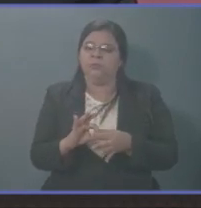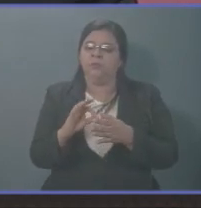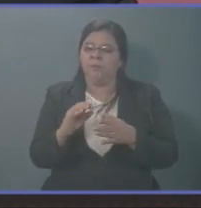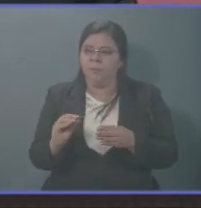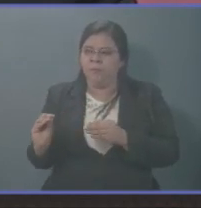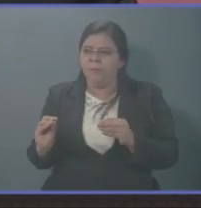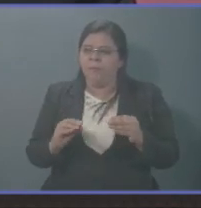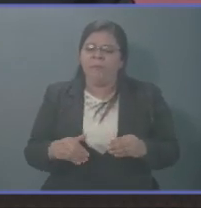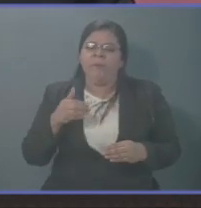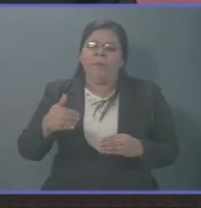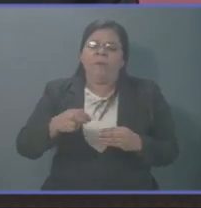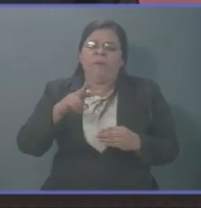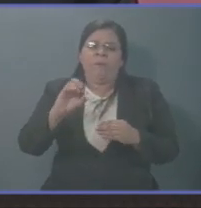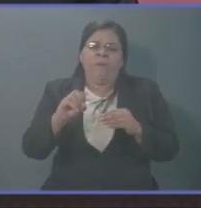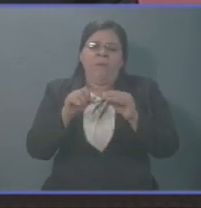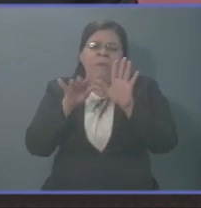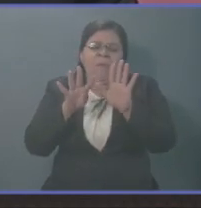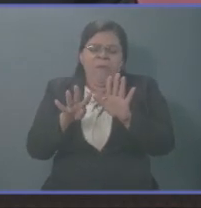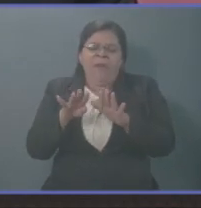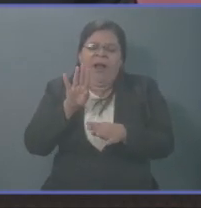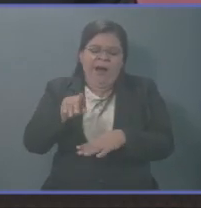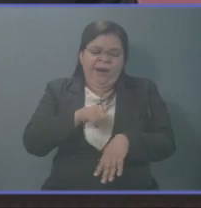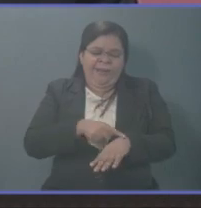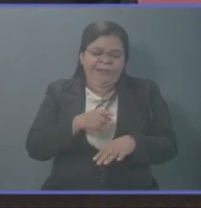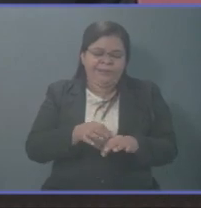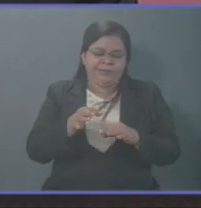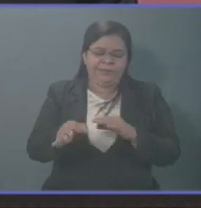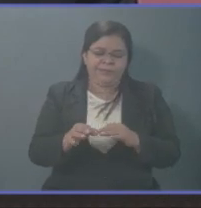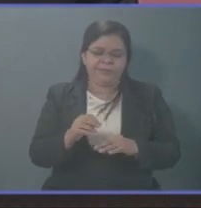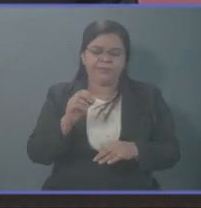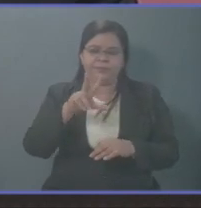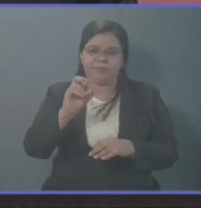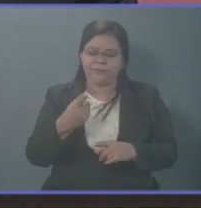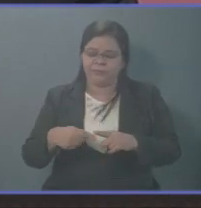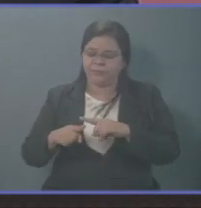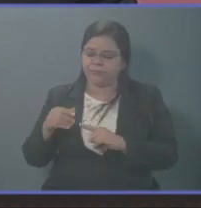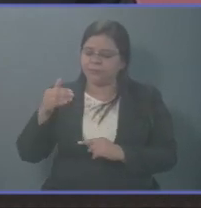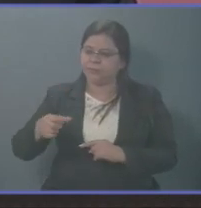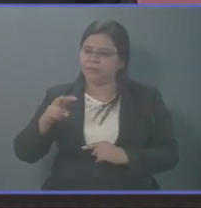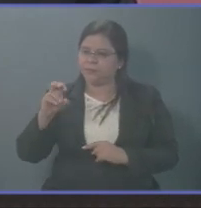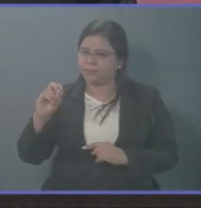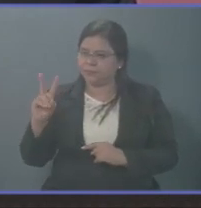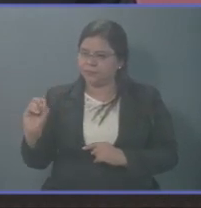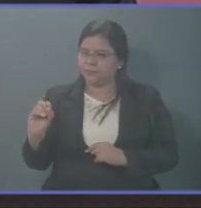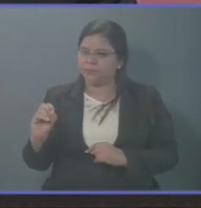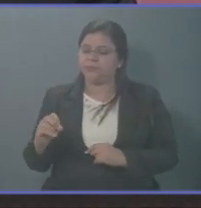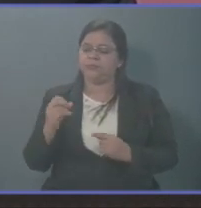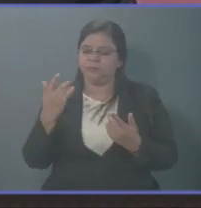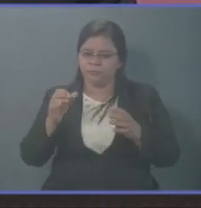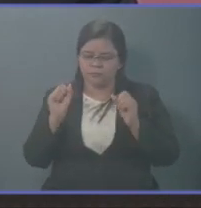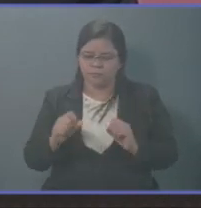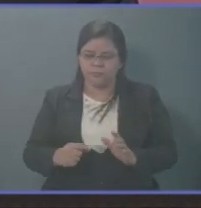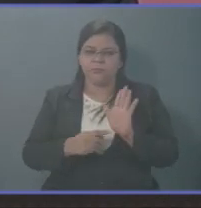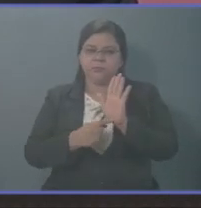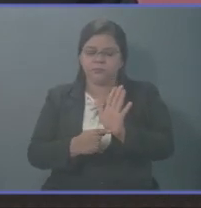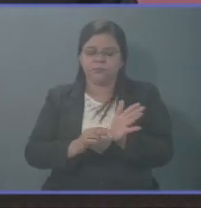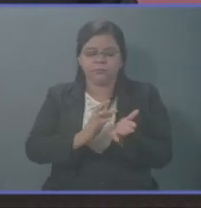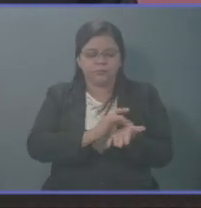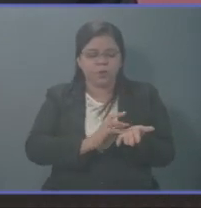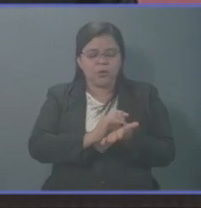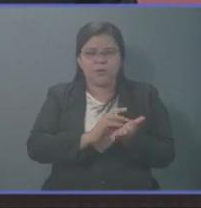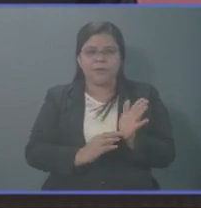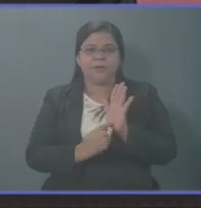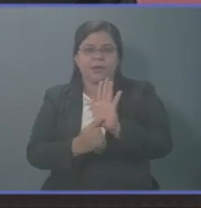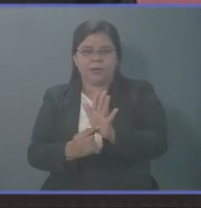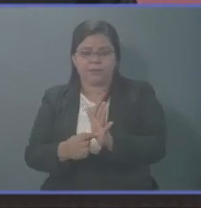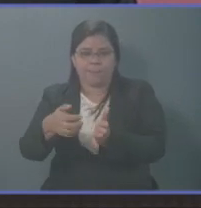de 2019, cuyo plazo legal venció el 30 de abril de 2020, presenten la declaración correspondiente